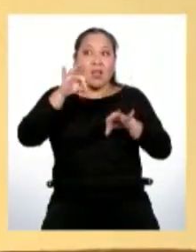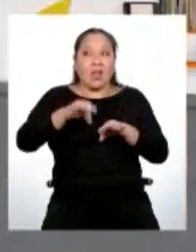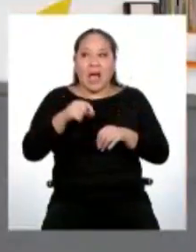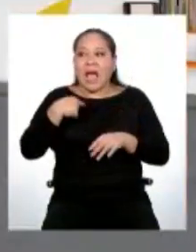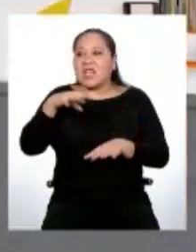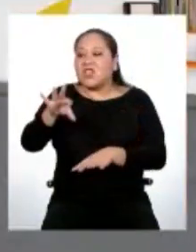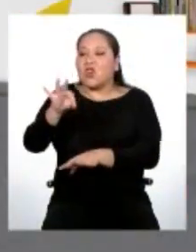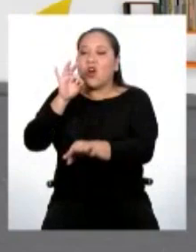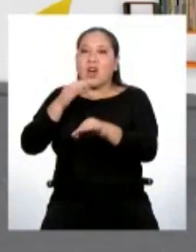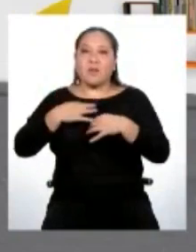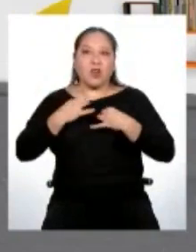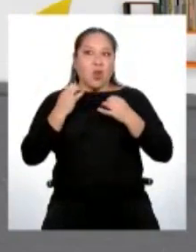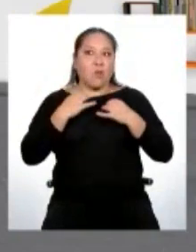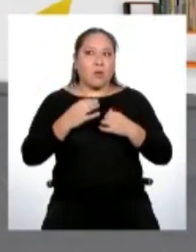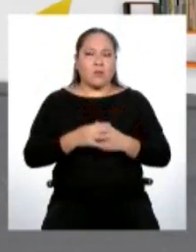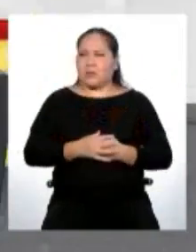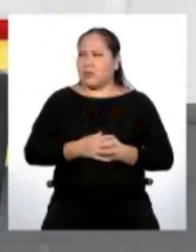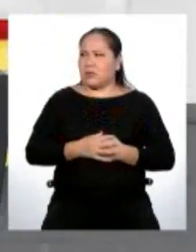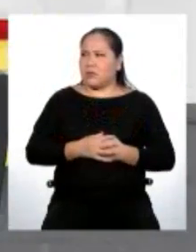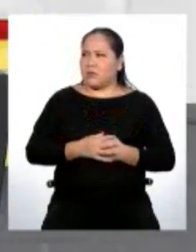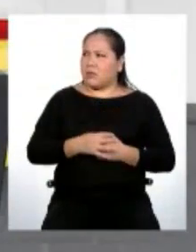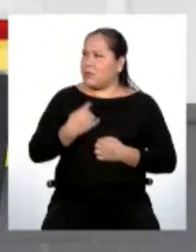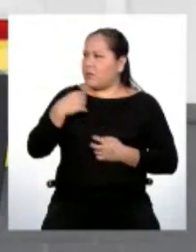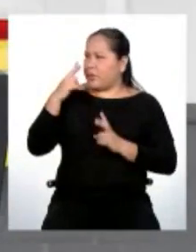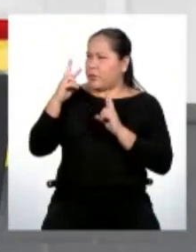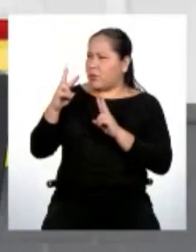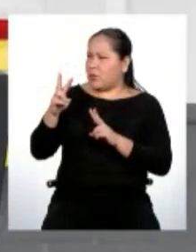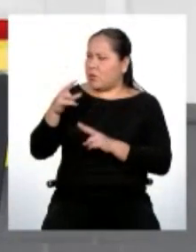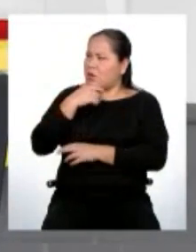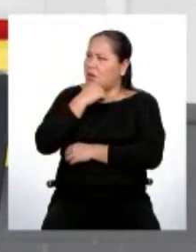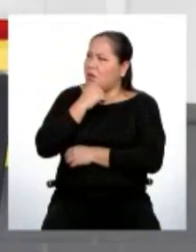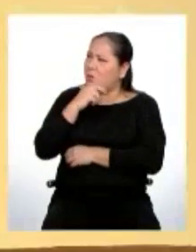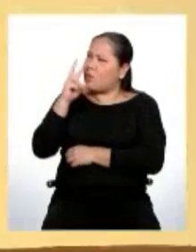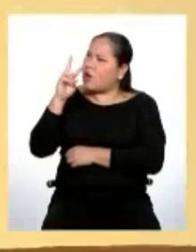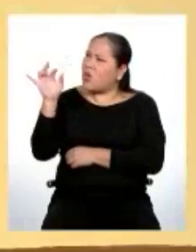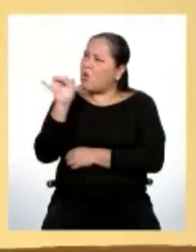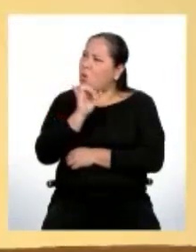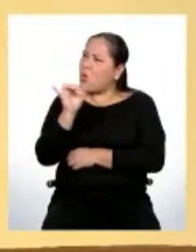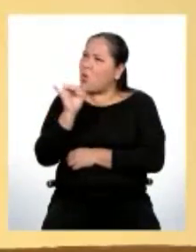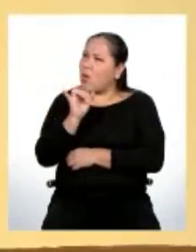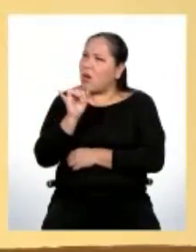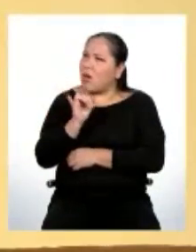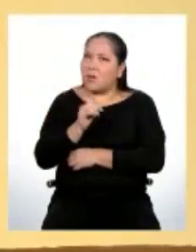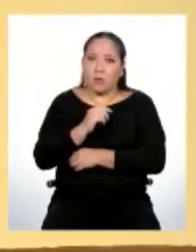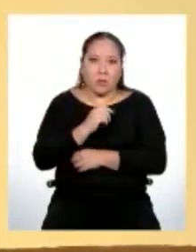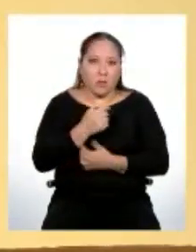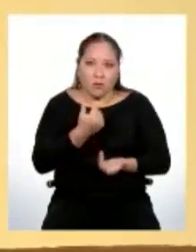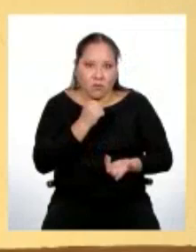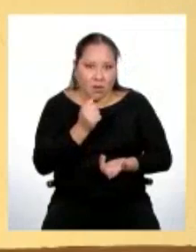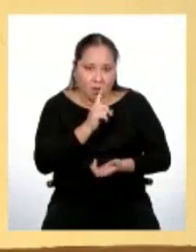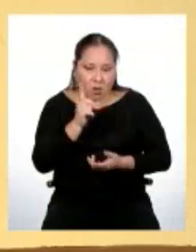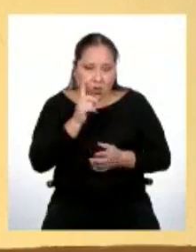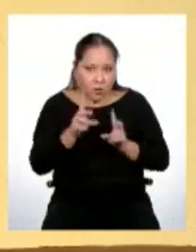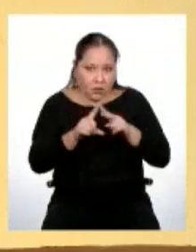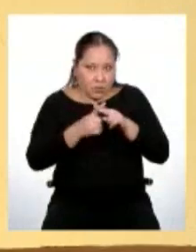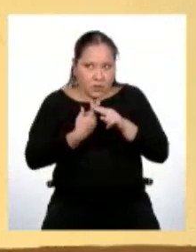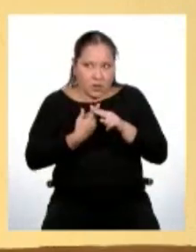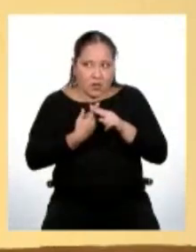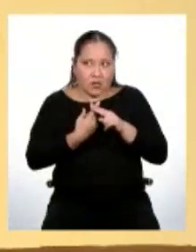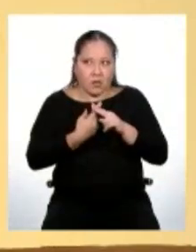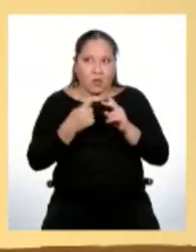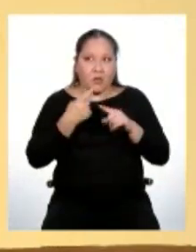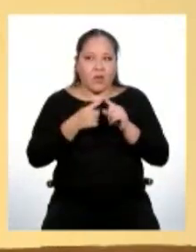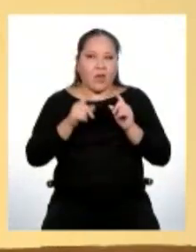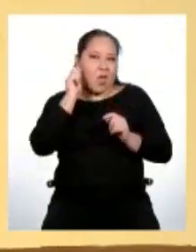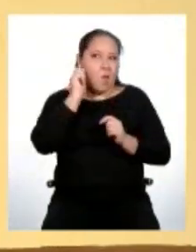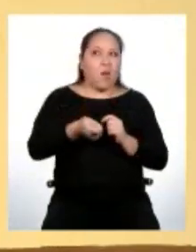vestuario. Pero yo la veo igual que siempre. Es porque aún no iniciamos, pero la